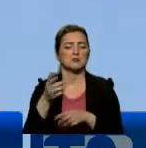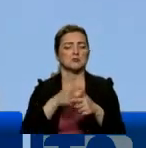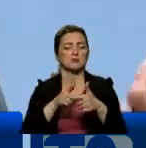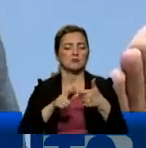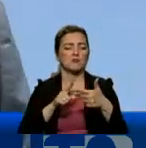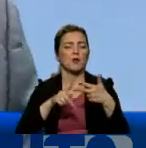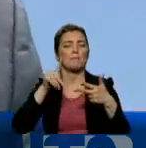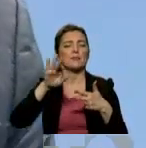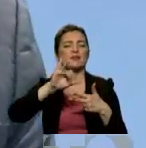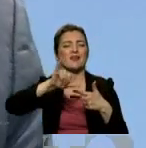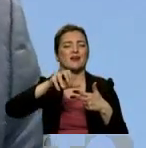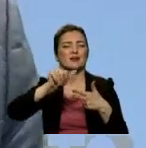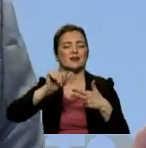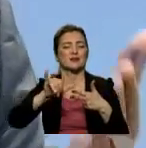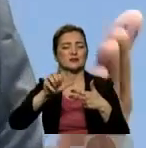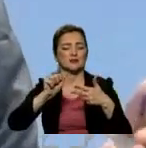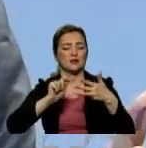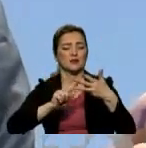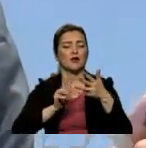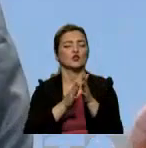pitahaya, chocolate,